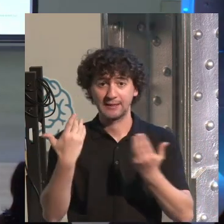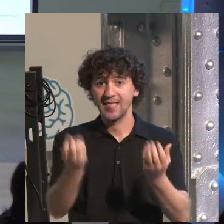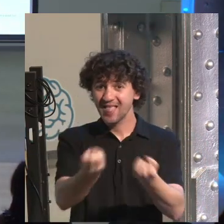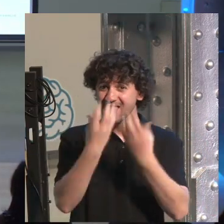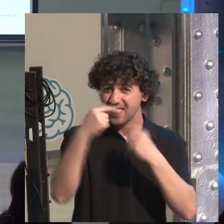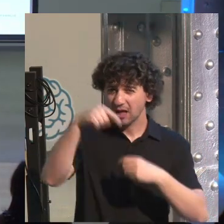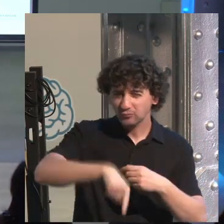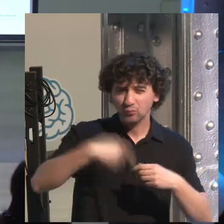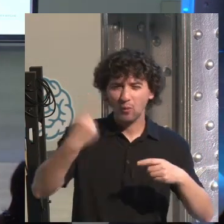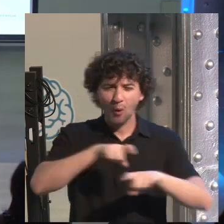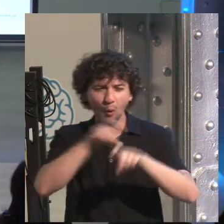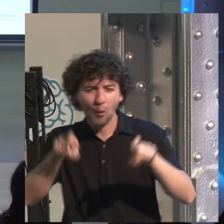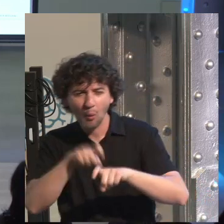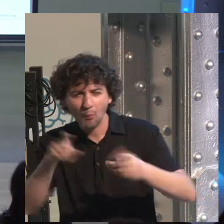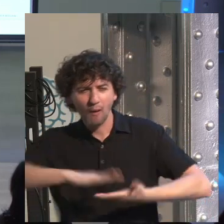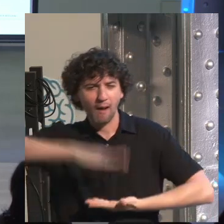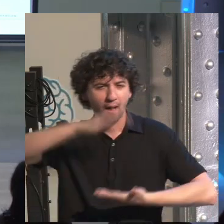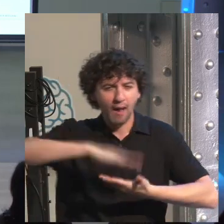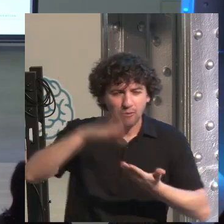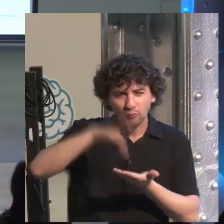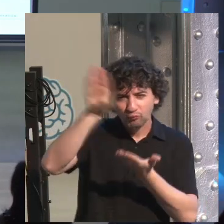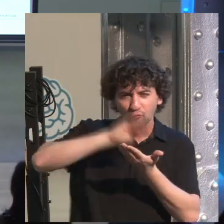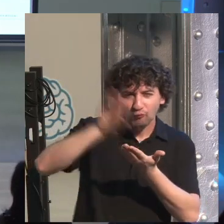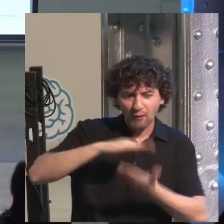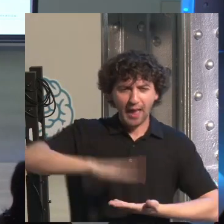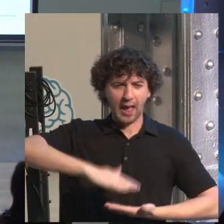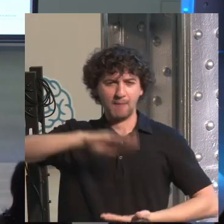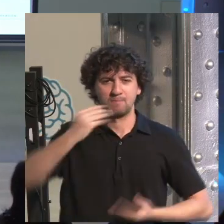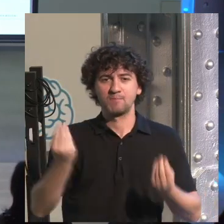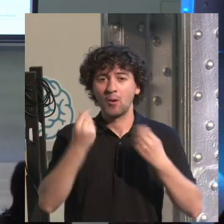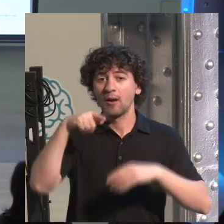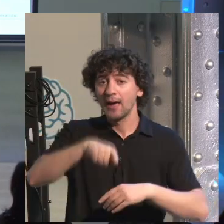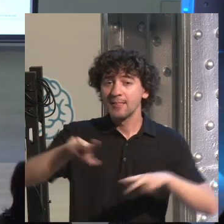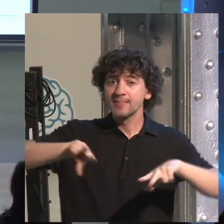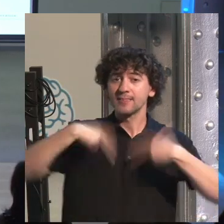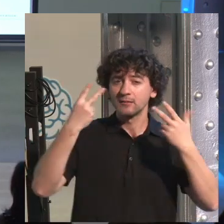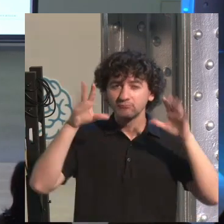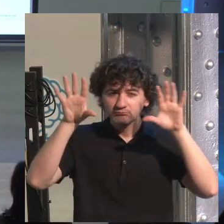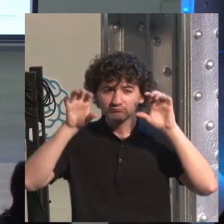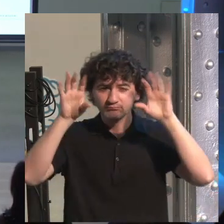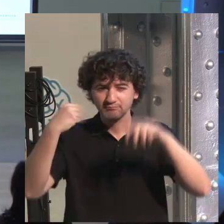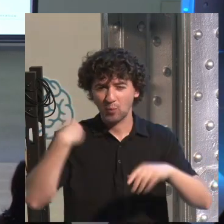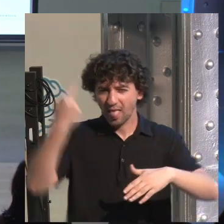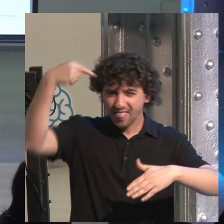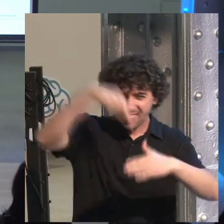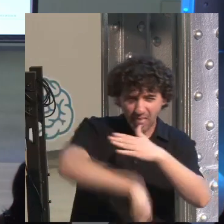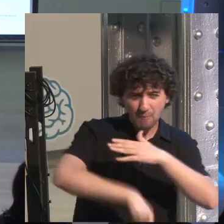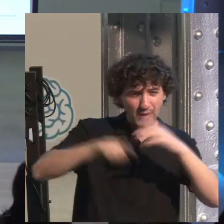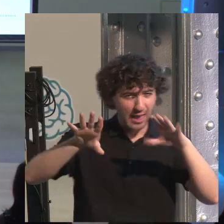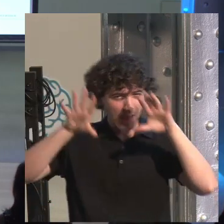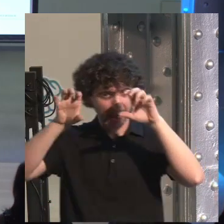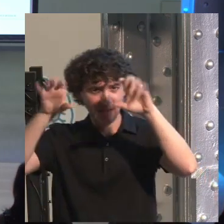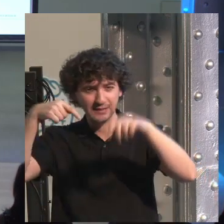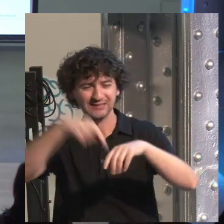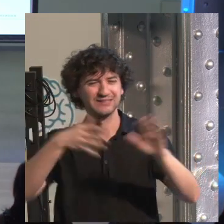capacidad de computación están permitiendo que desarrollemos unas técnicas de aprendizaje llamadas Deep Learning, que en realidad son una